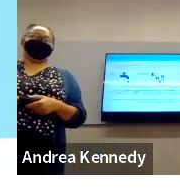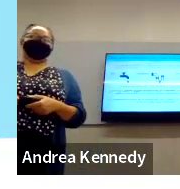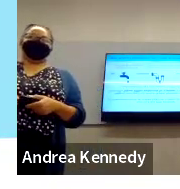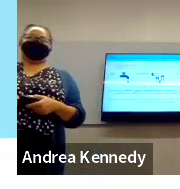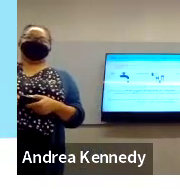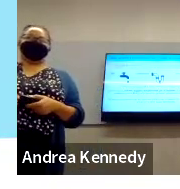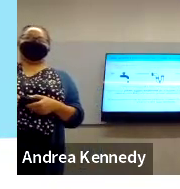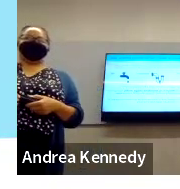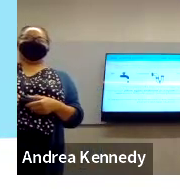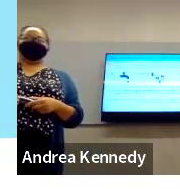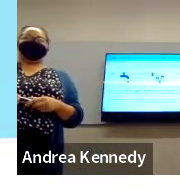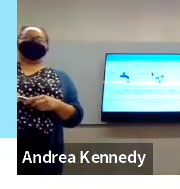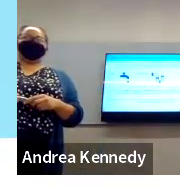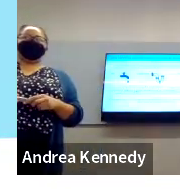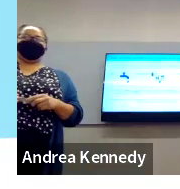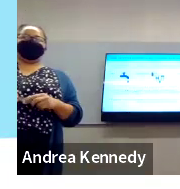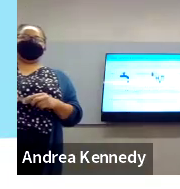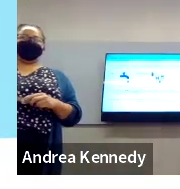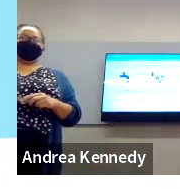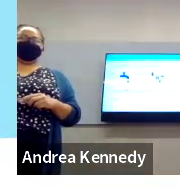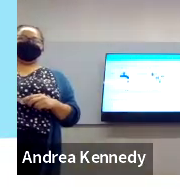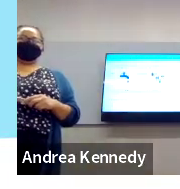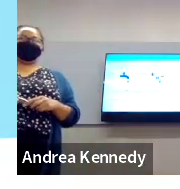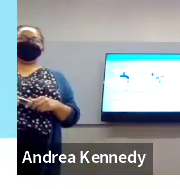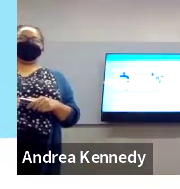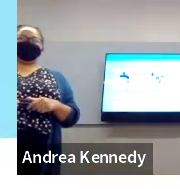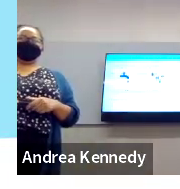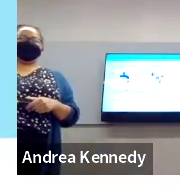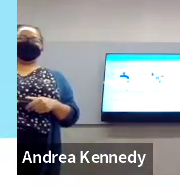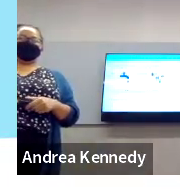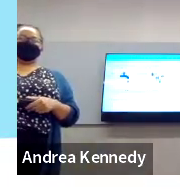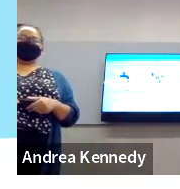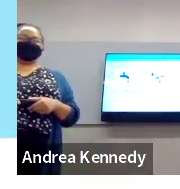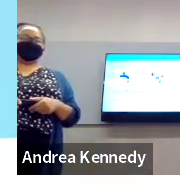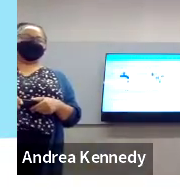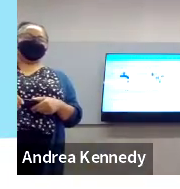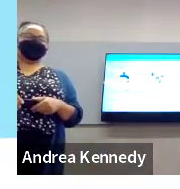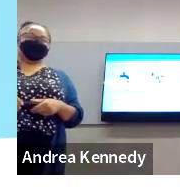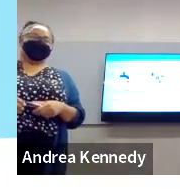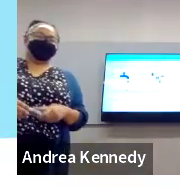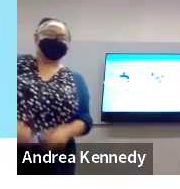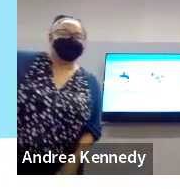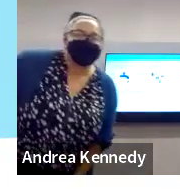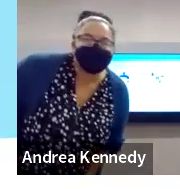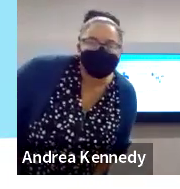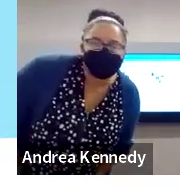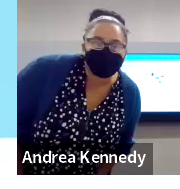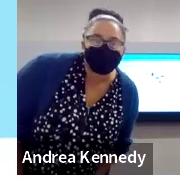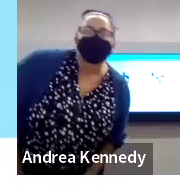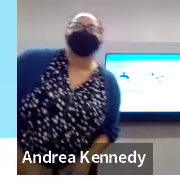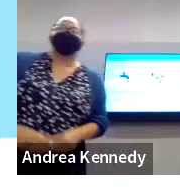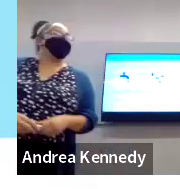tiene. Sí. ¿Puedo hacer una pregunta Can I do another question? o Yeah. puedo